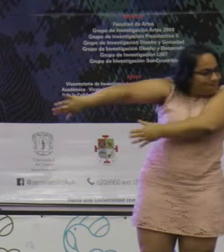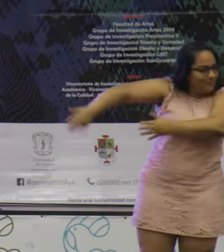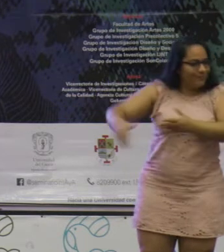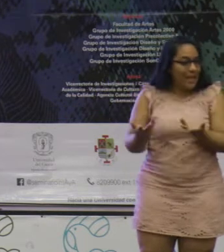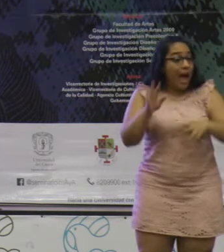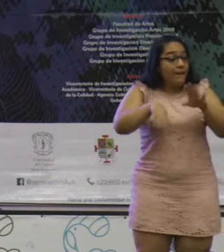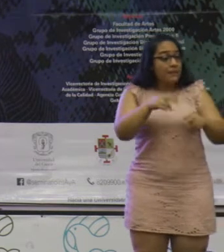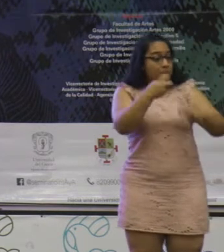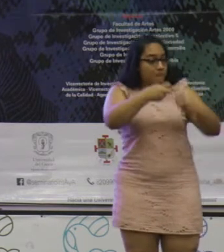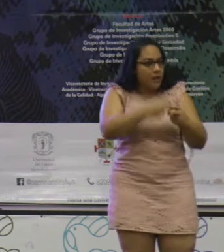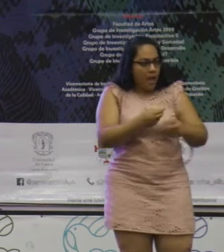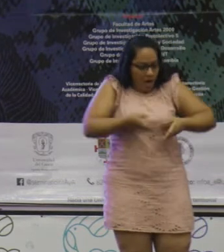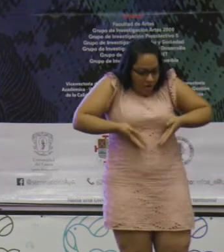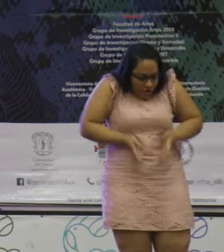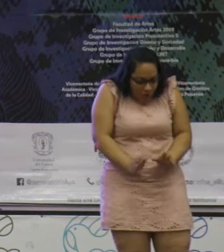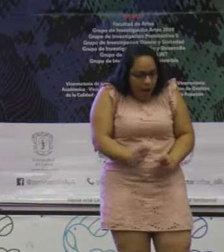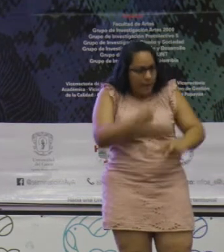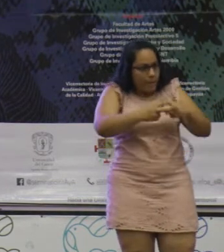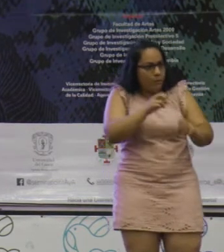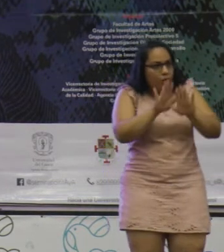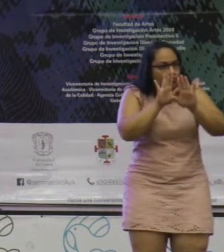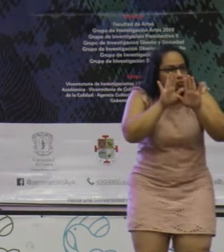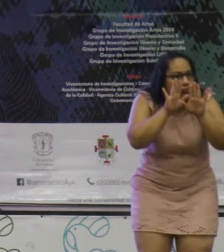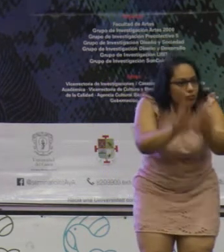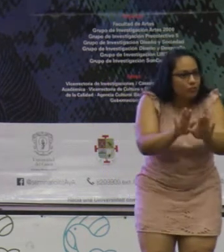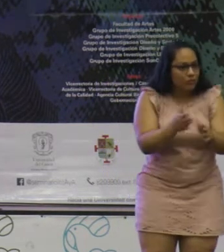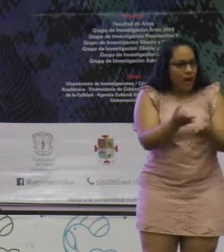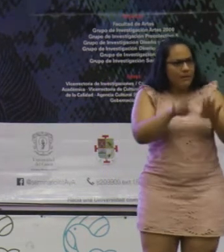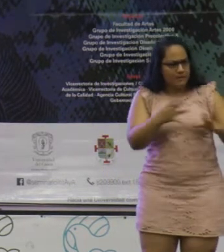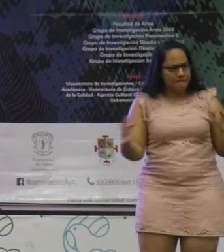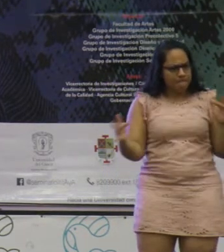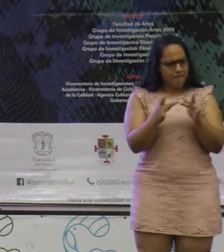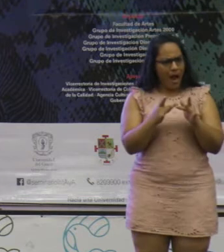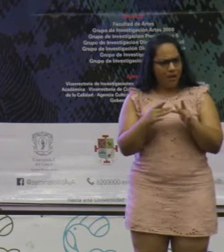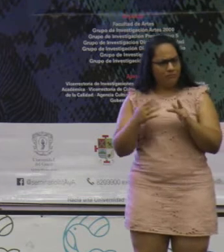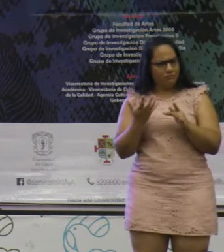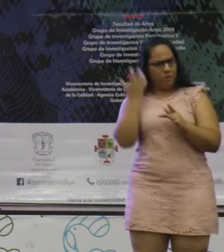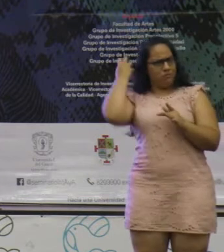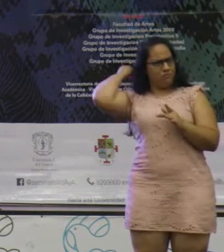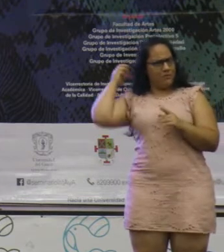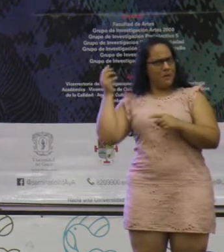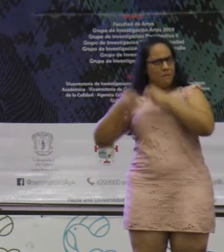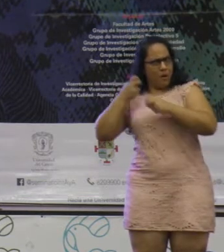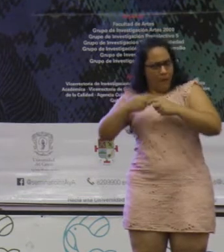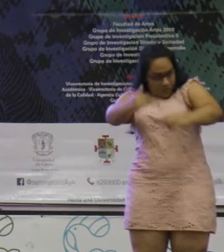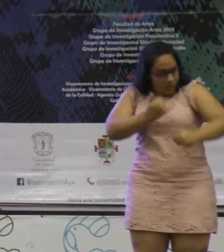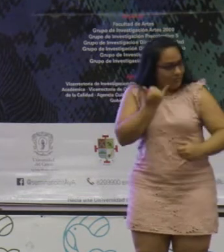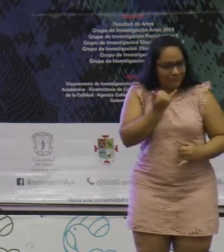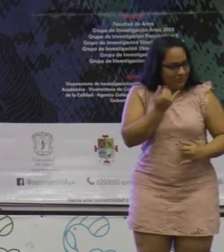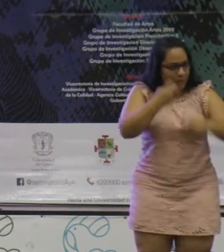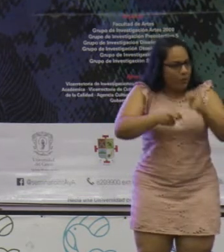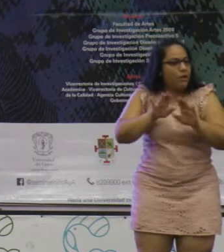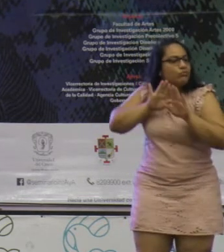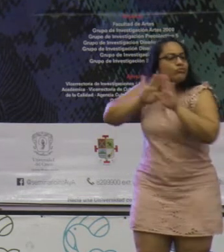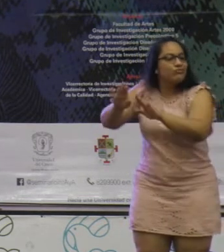que la gente que nace ahora tiene y son genuinos y posiblemente se conectan con problemas del pasado, pero no son los mismos. No son los